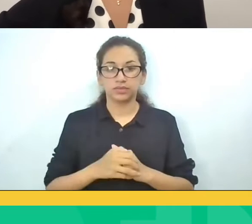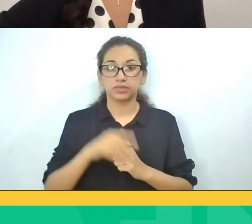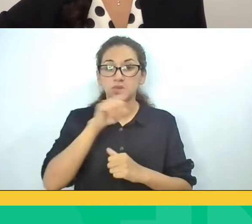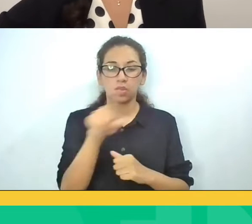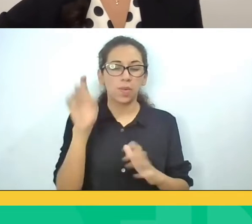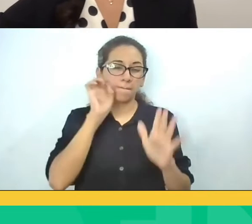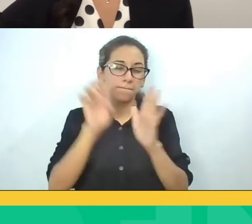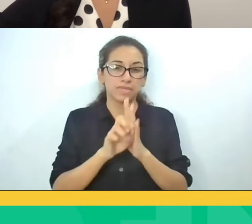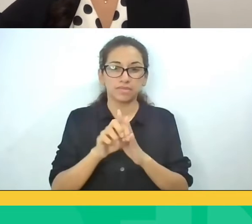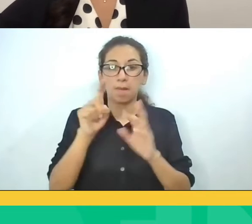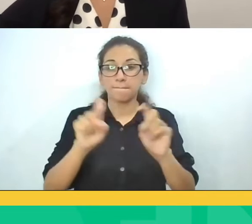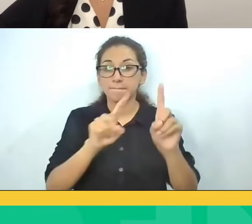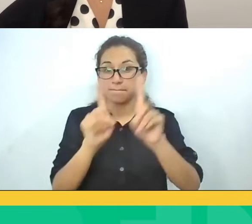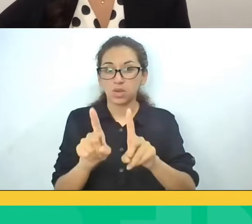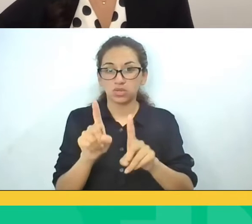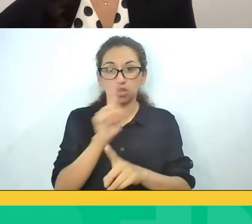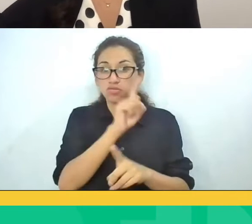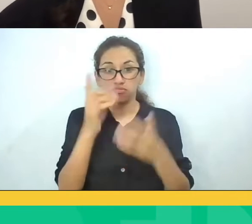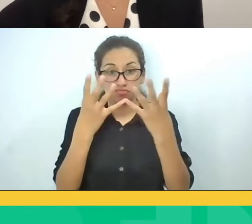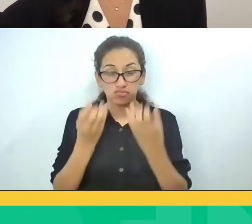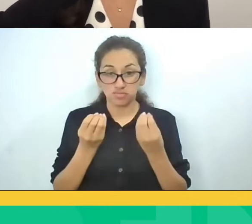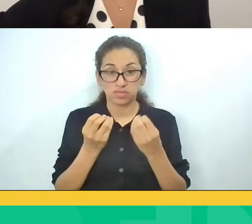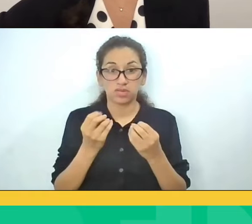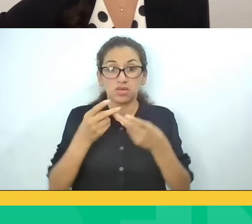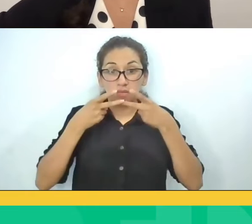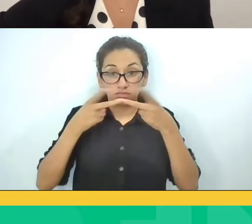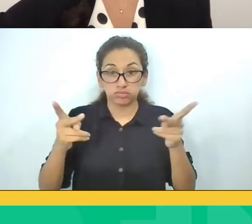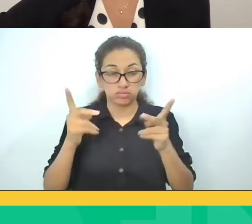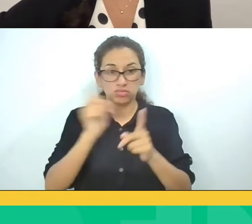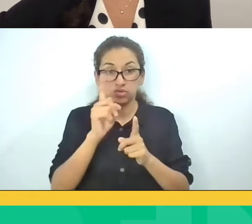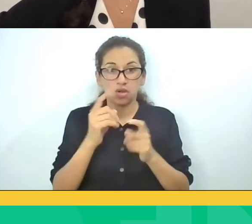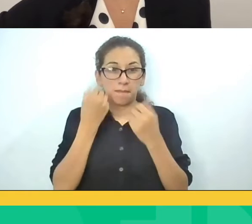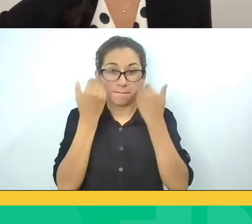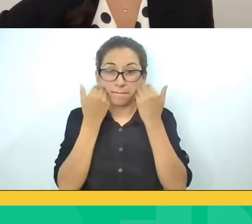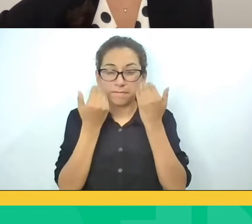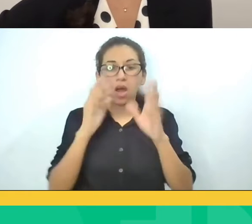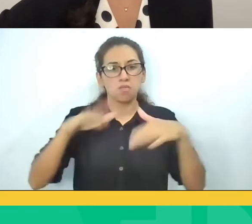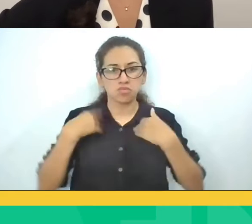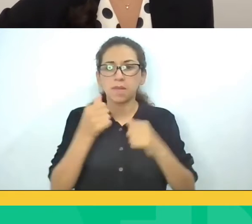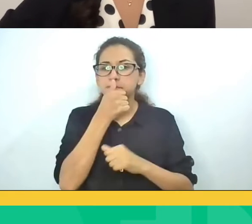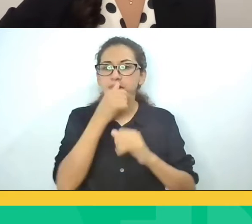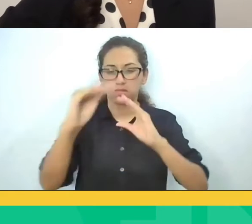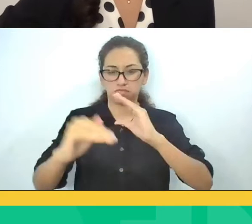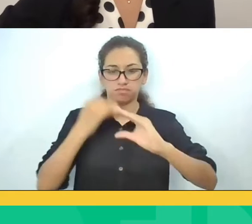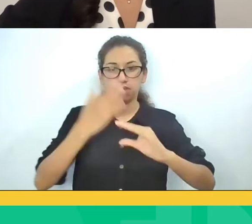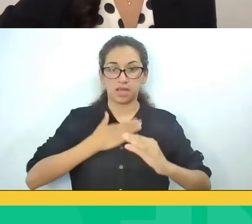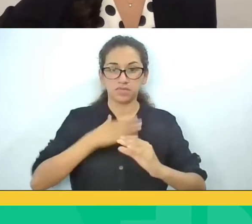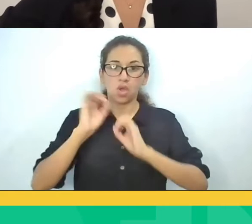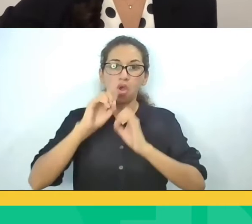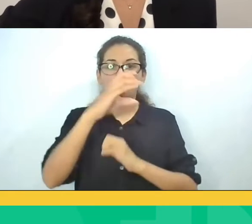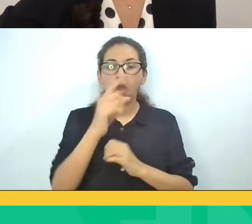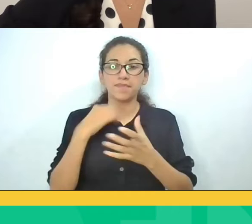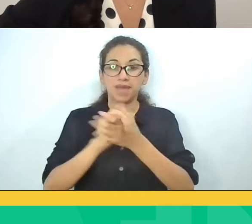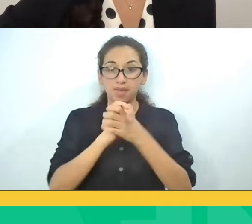preguntas sean públicas en el chat, pueden hacérmelas tanto a mí como a Cristian para no interrumpir a la doctora